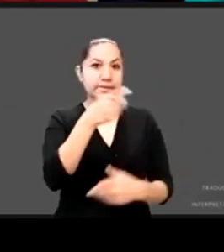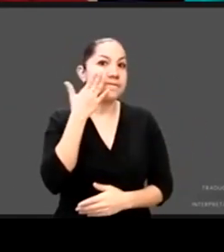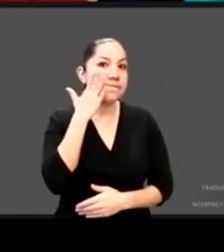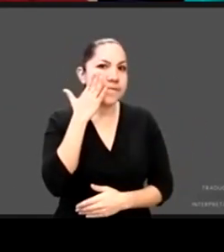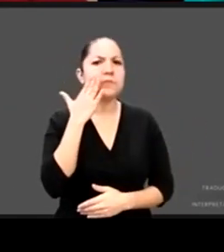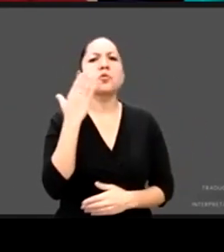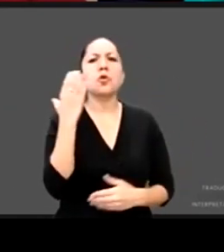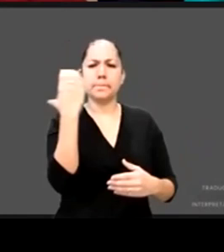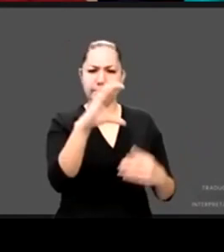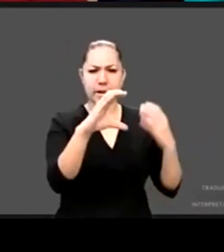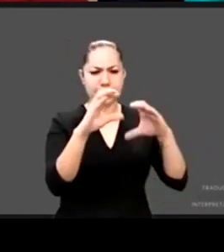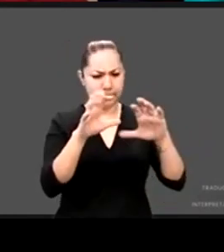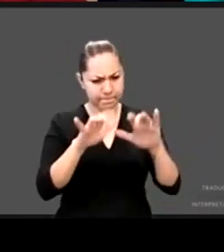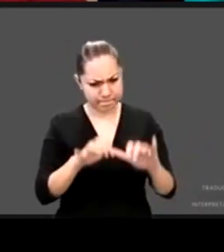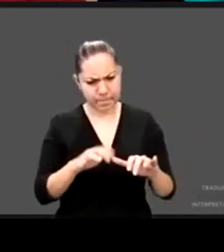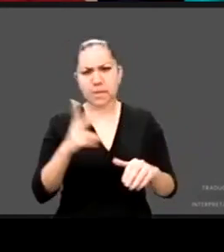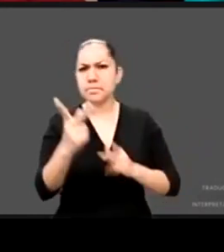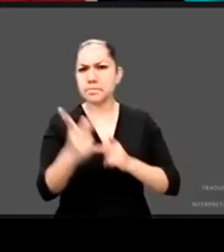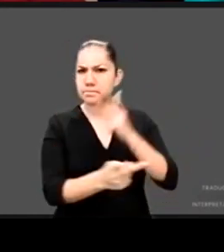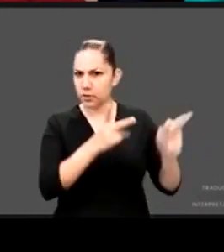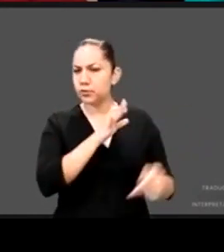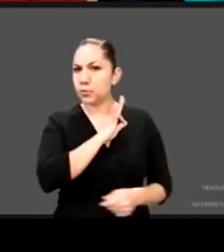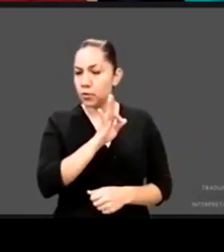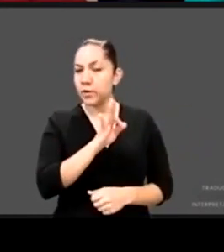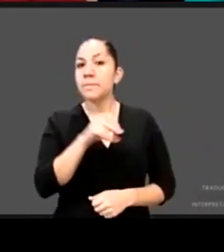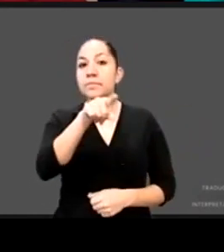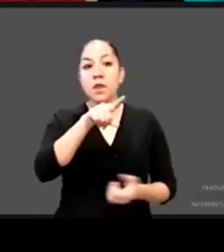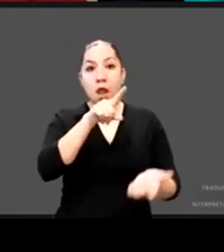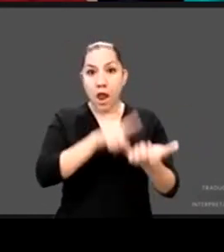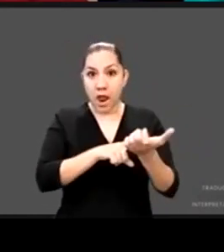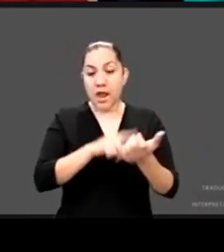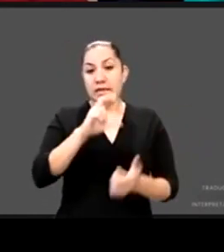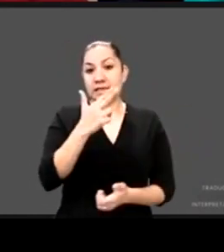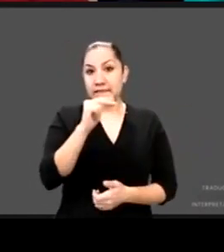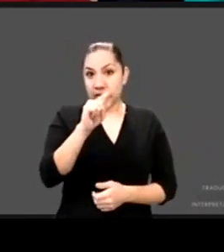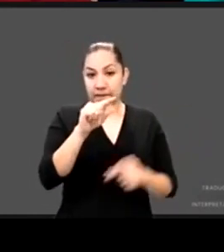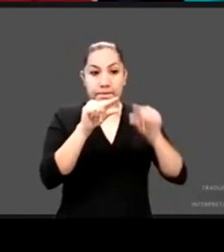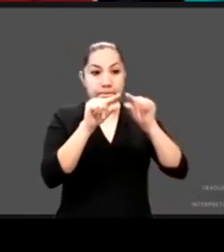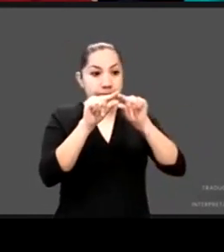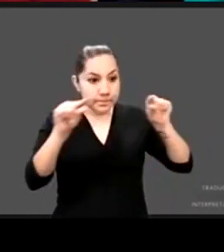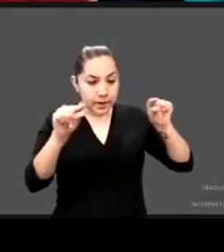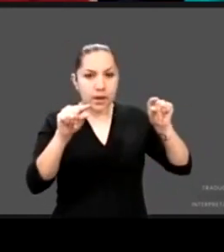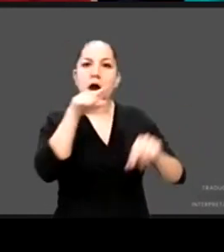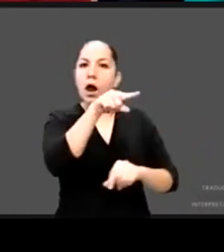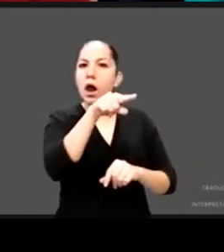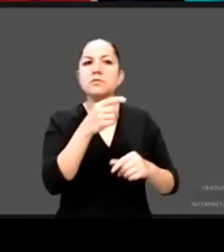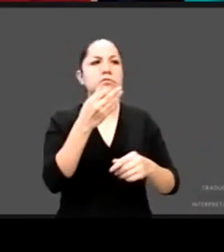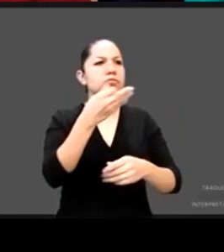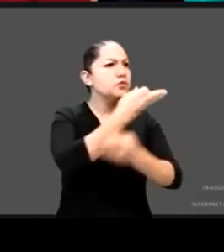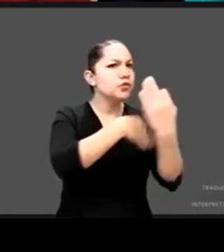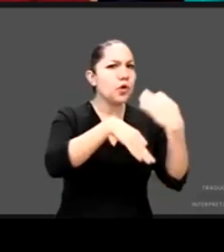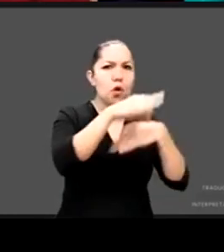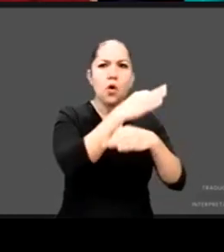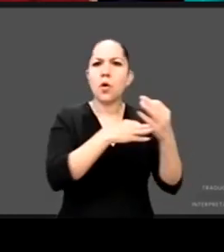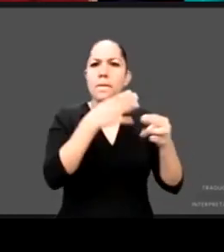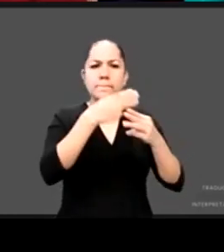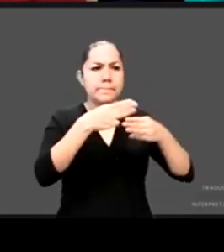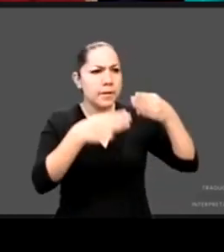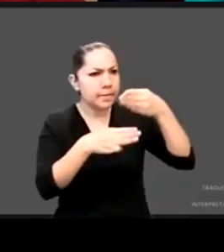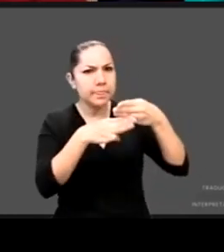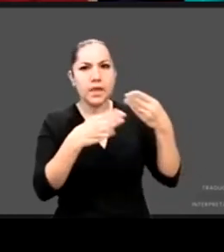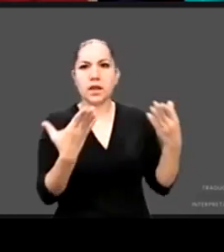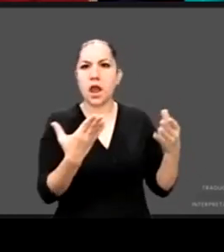En el chat encontrarán la liga de acceso. Todo el material que se comparta estará disponible para el público